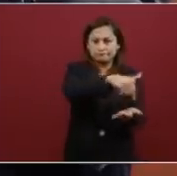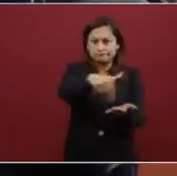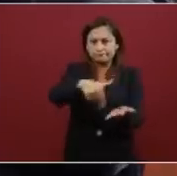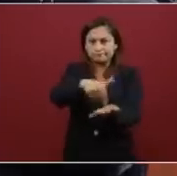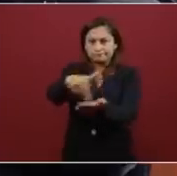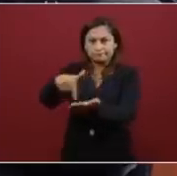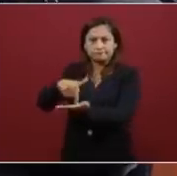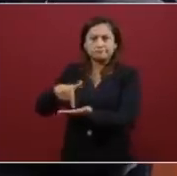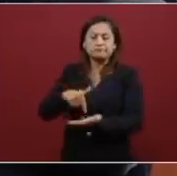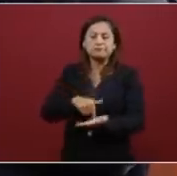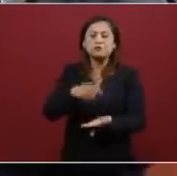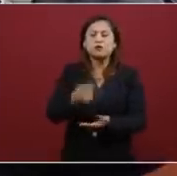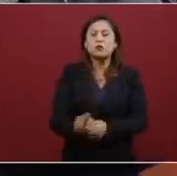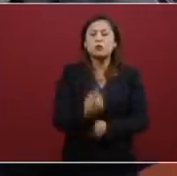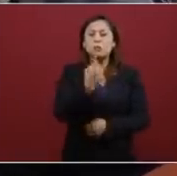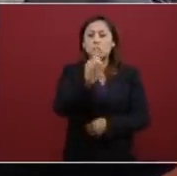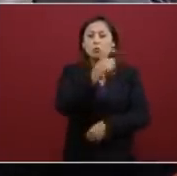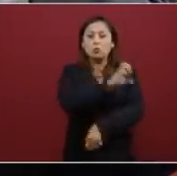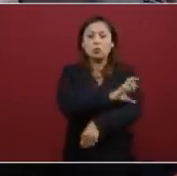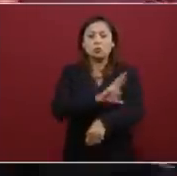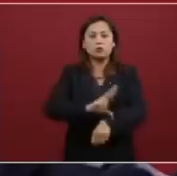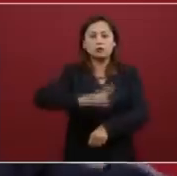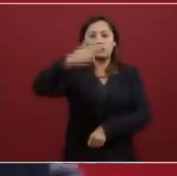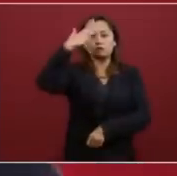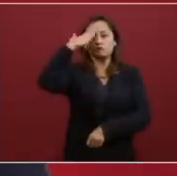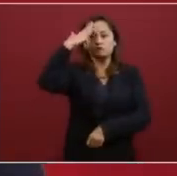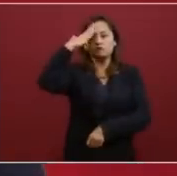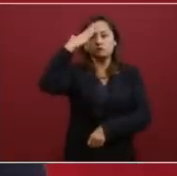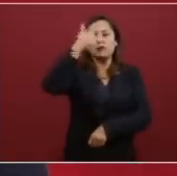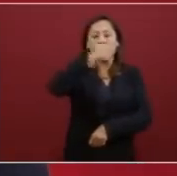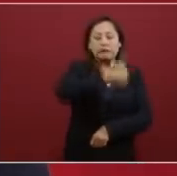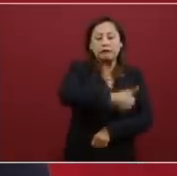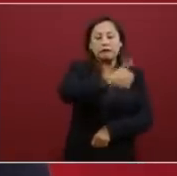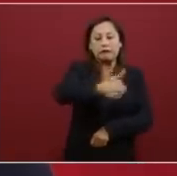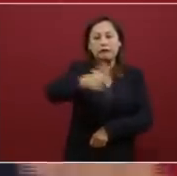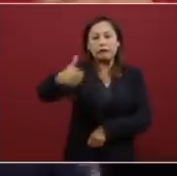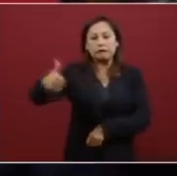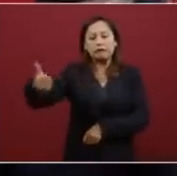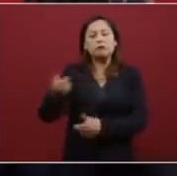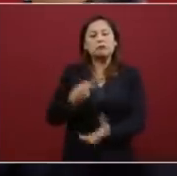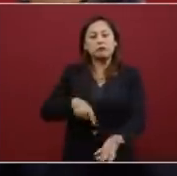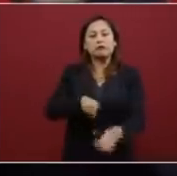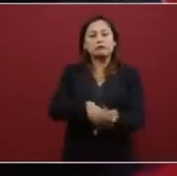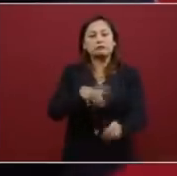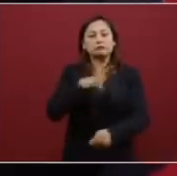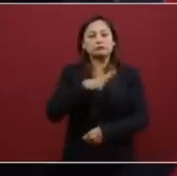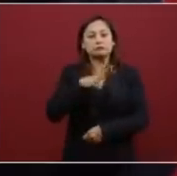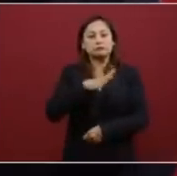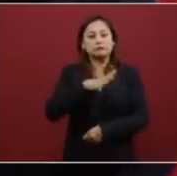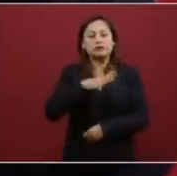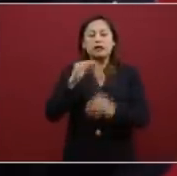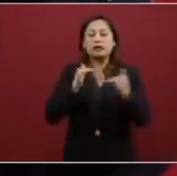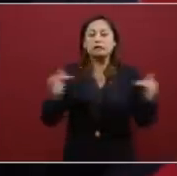un coordinador por cada una de las 266 regiones y arriba